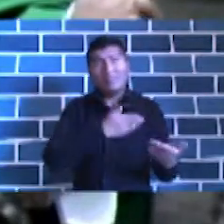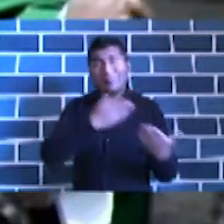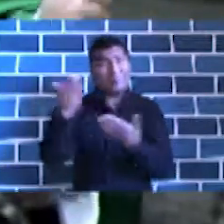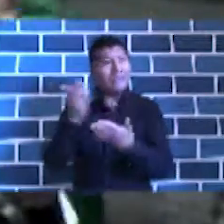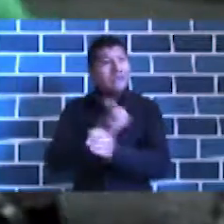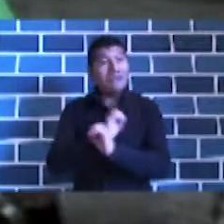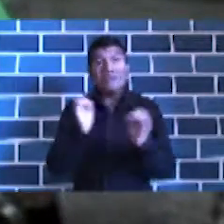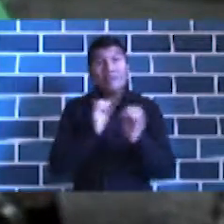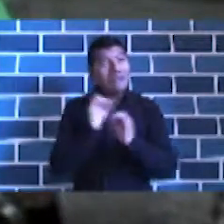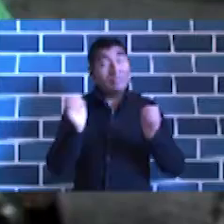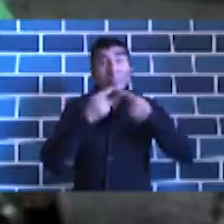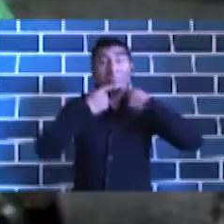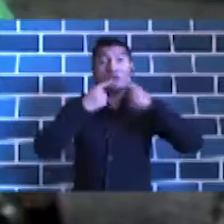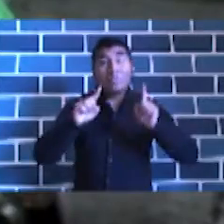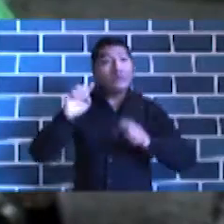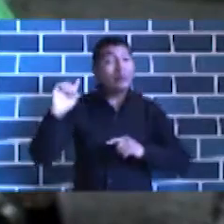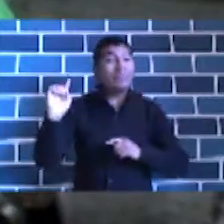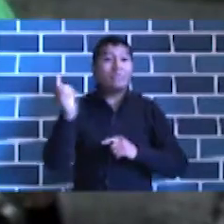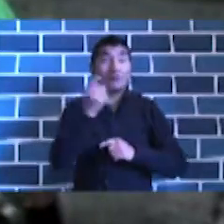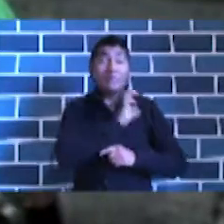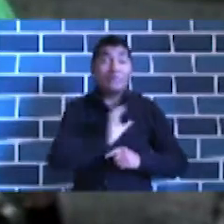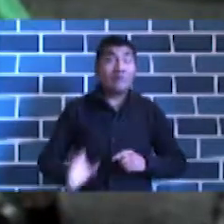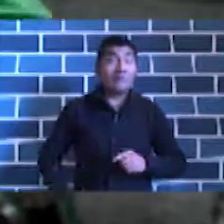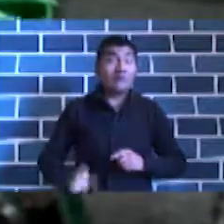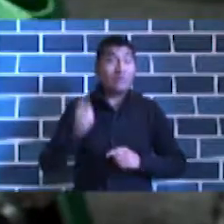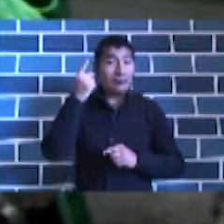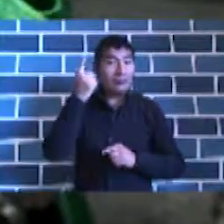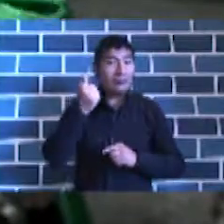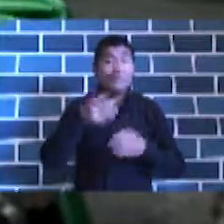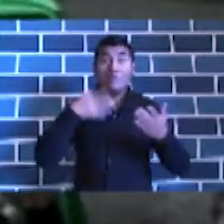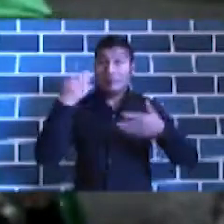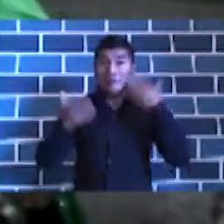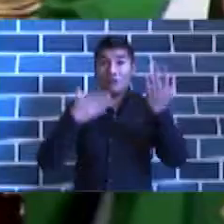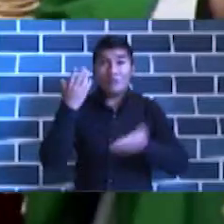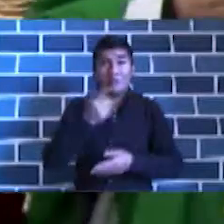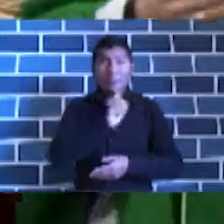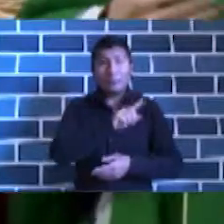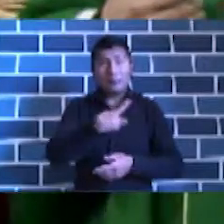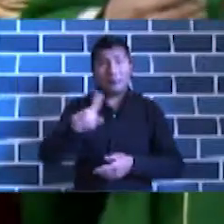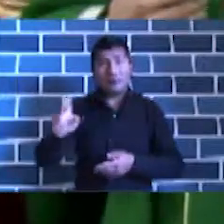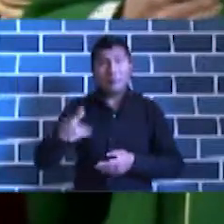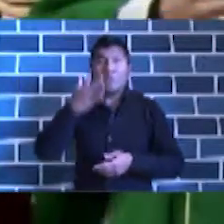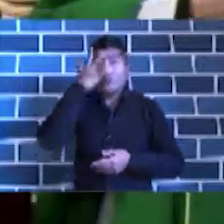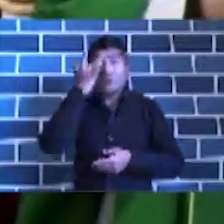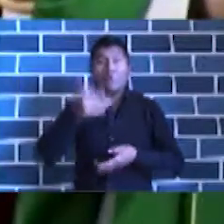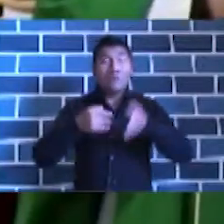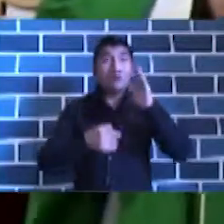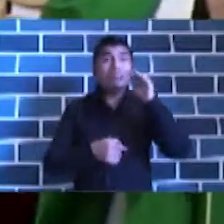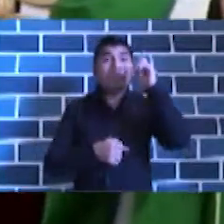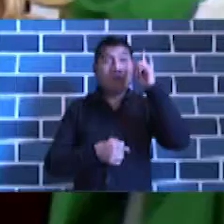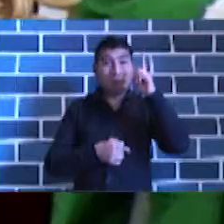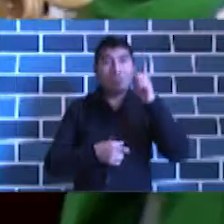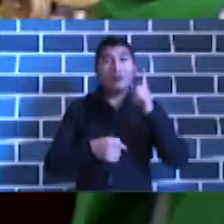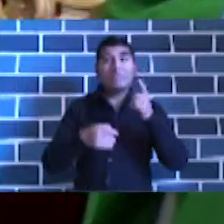nada, anunciemos solamente a Cristo. Y alégrense, porque